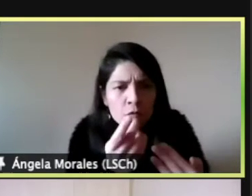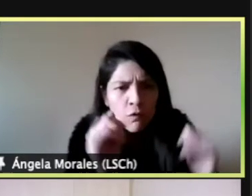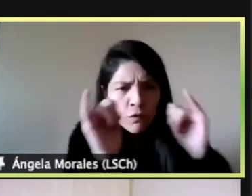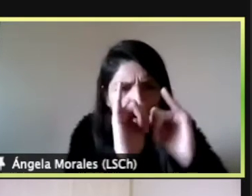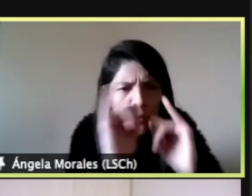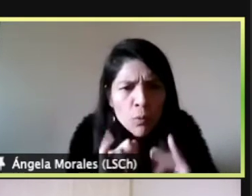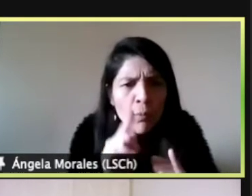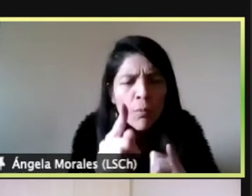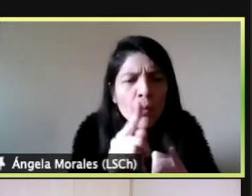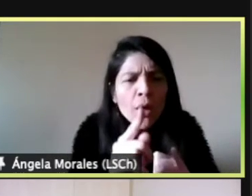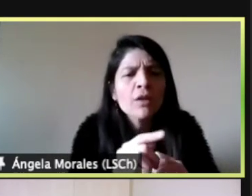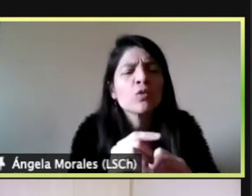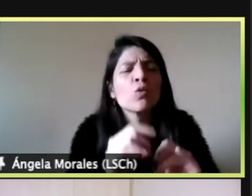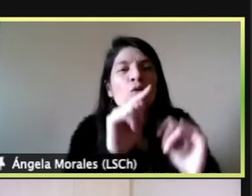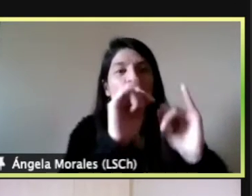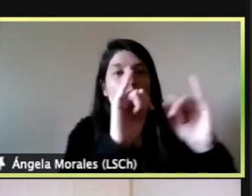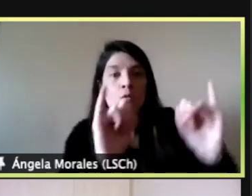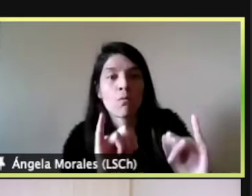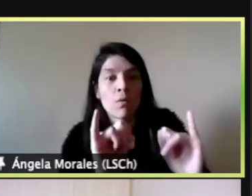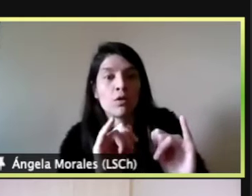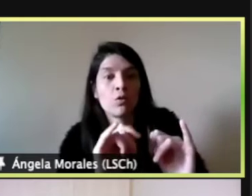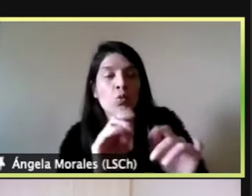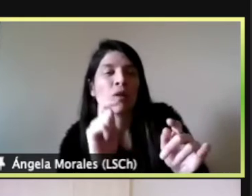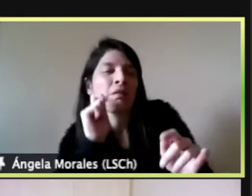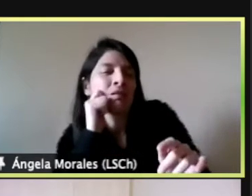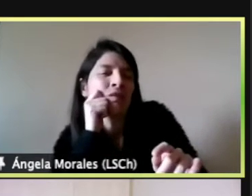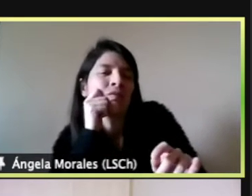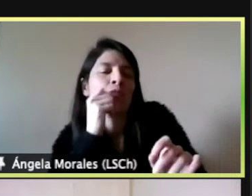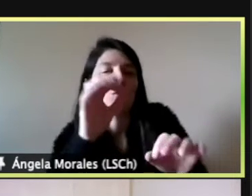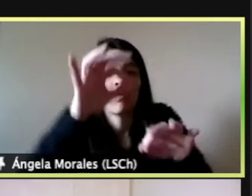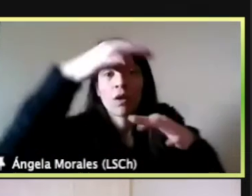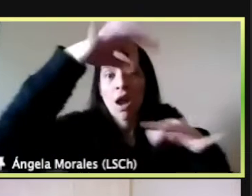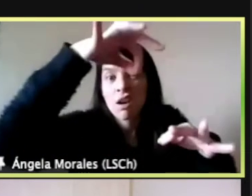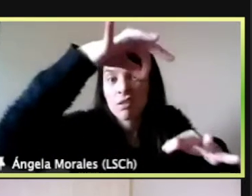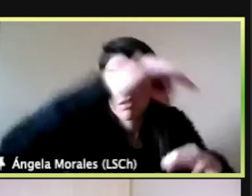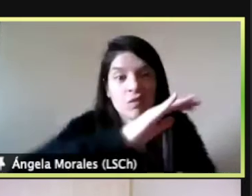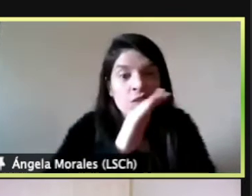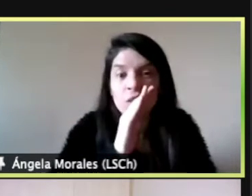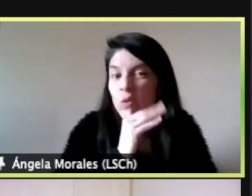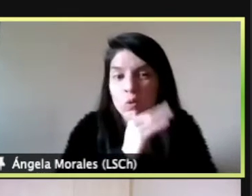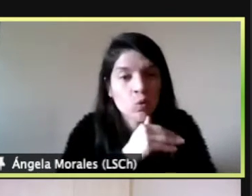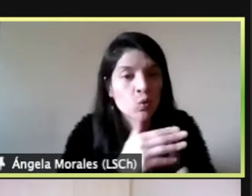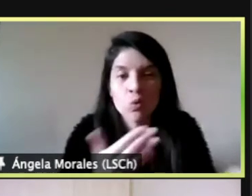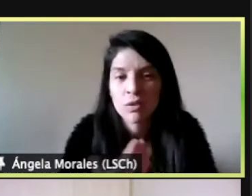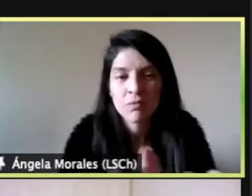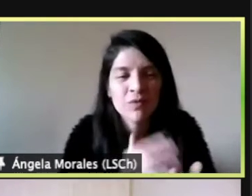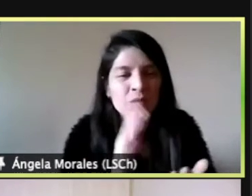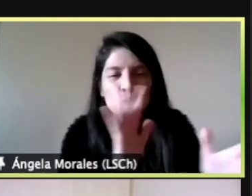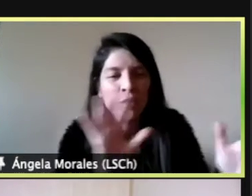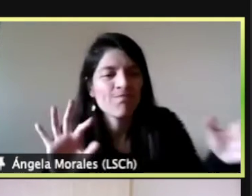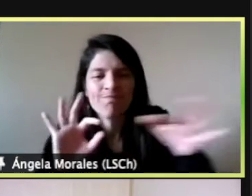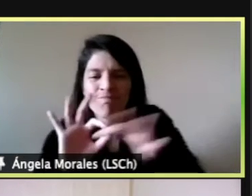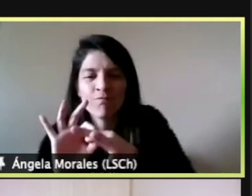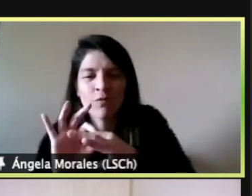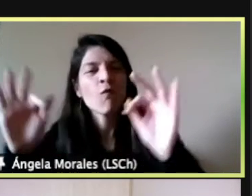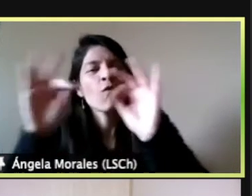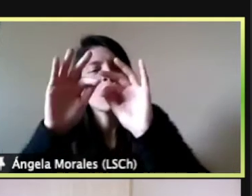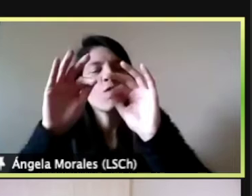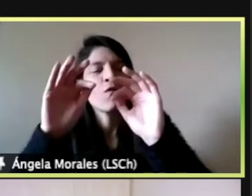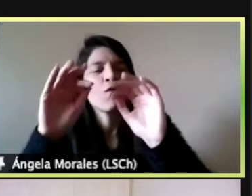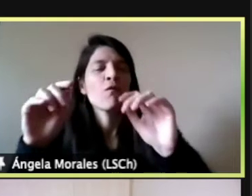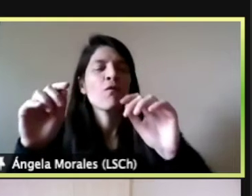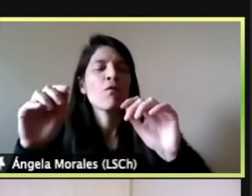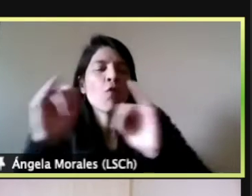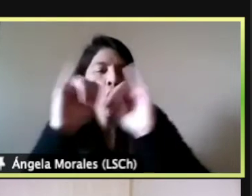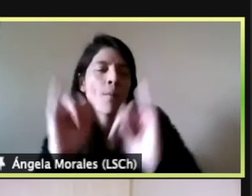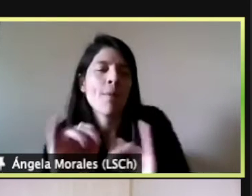extensión del archivo no coinciden con, en este caso, con el formato actual. Puede que el archivo